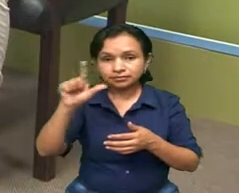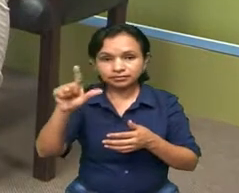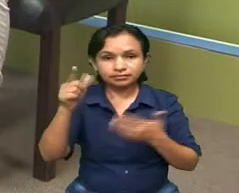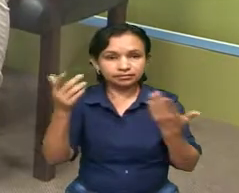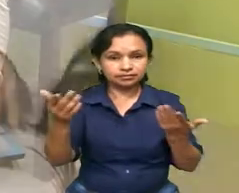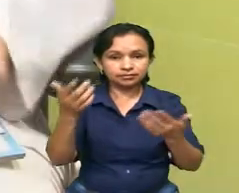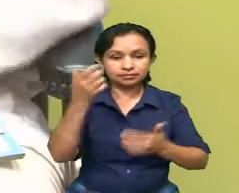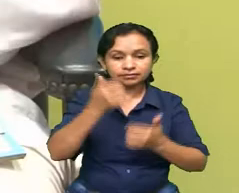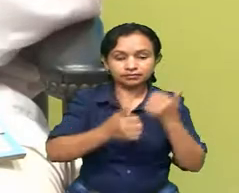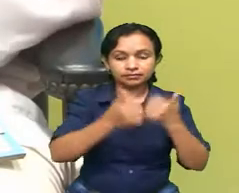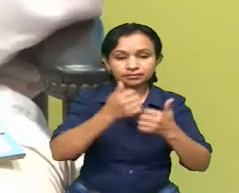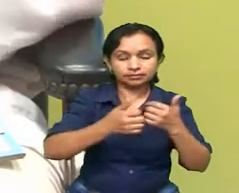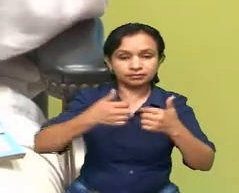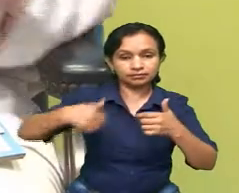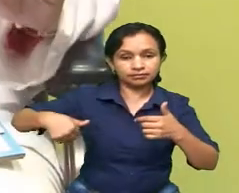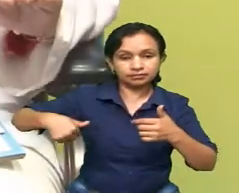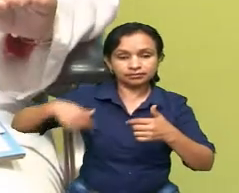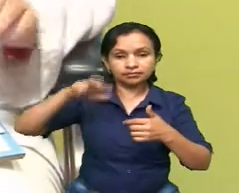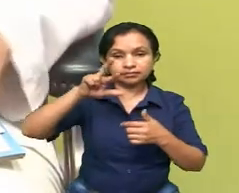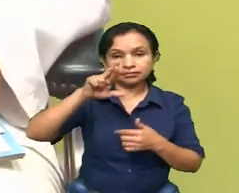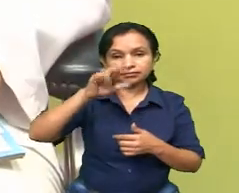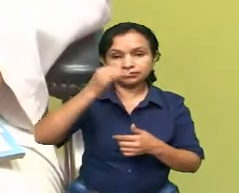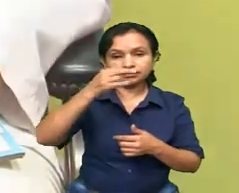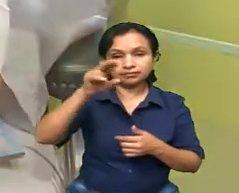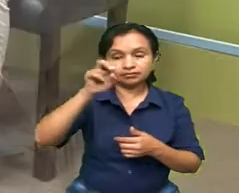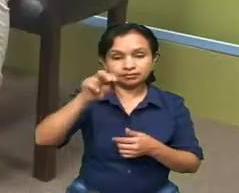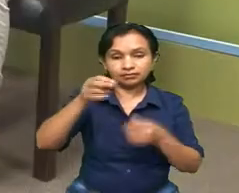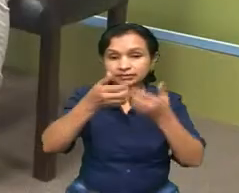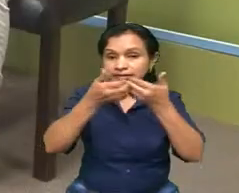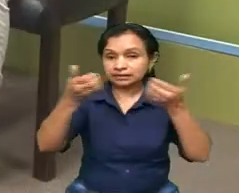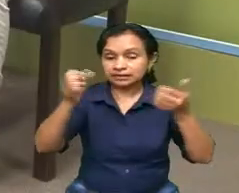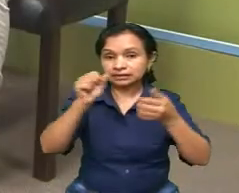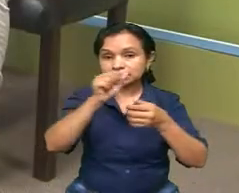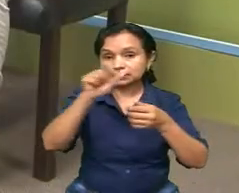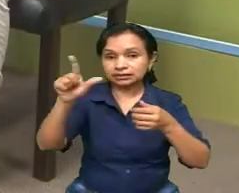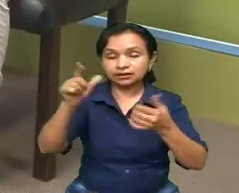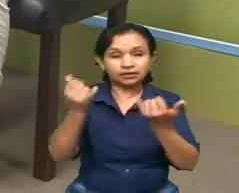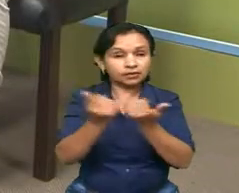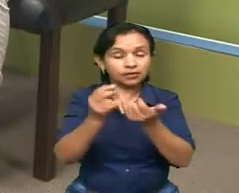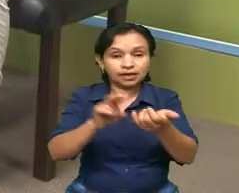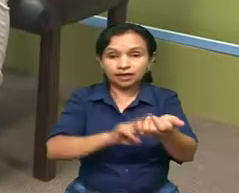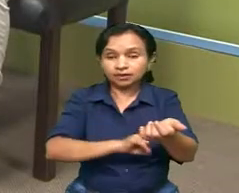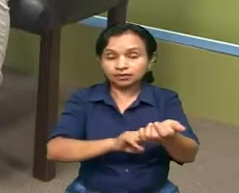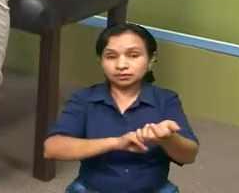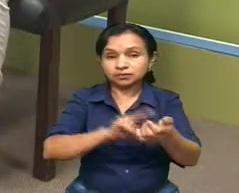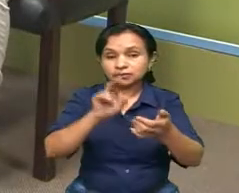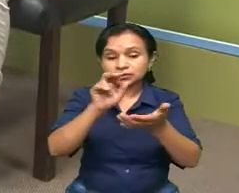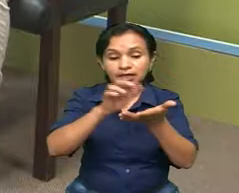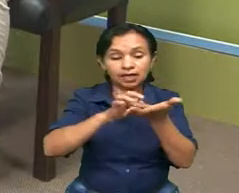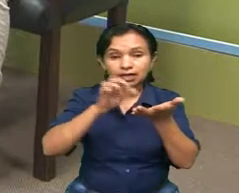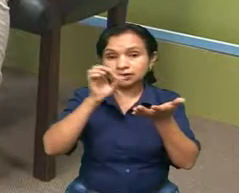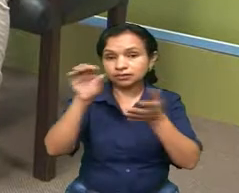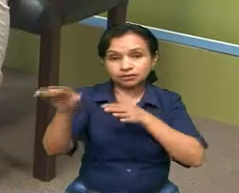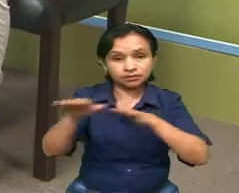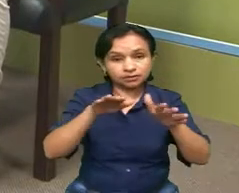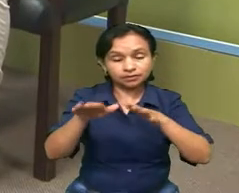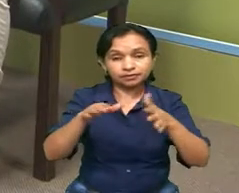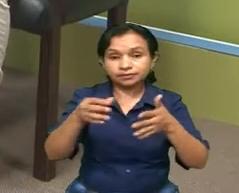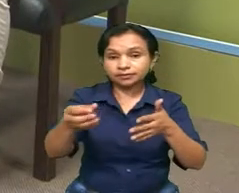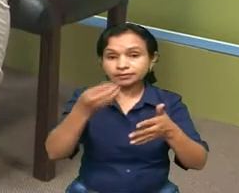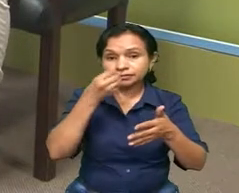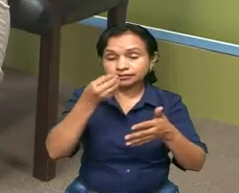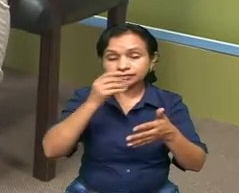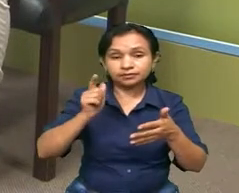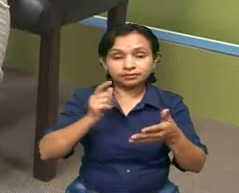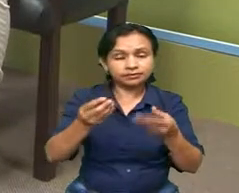tienen problemas renales, tiene que ser sin sal. Igual debe ser el azúcar, licenciada. Igual con la diabetes gestacional. ¿Cuáles son los alimentos que